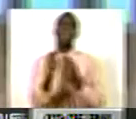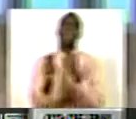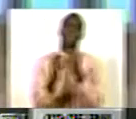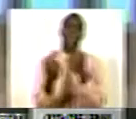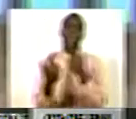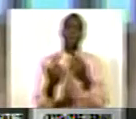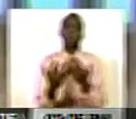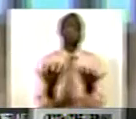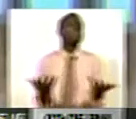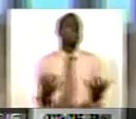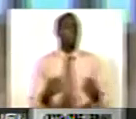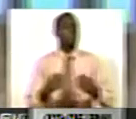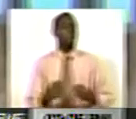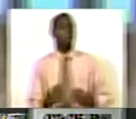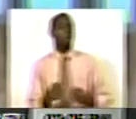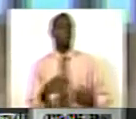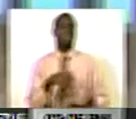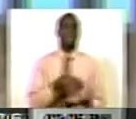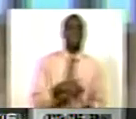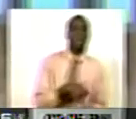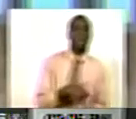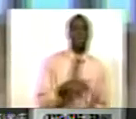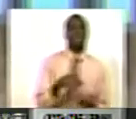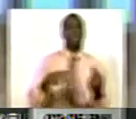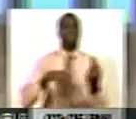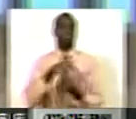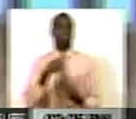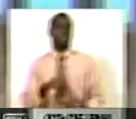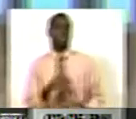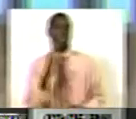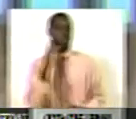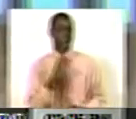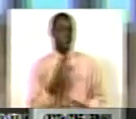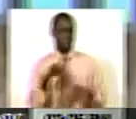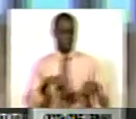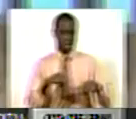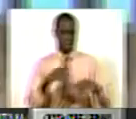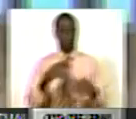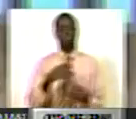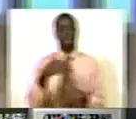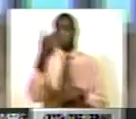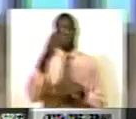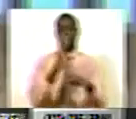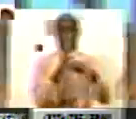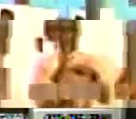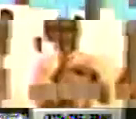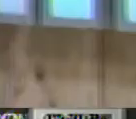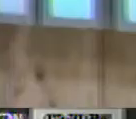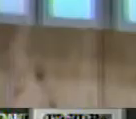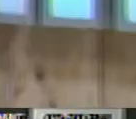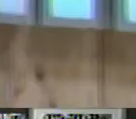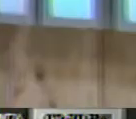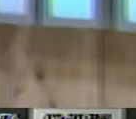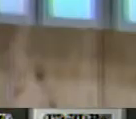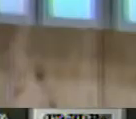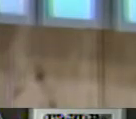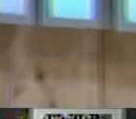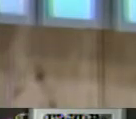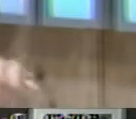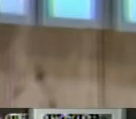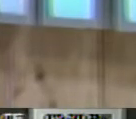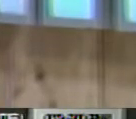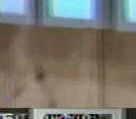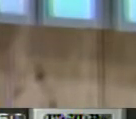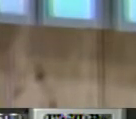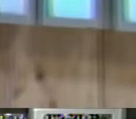sido las fortalezas, las debilidades de la revolución bolivariana. Eso lo vamos a profundizar después de la pausa, no se aparte. 2:31 minutos al